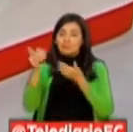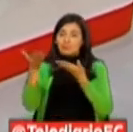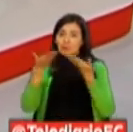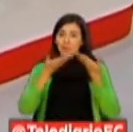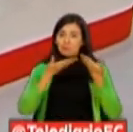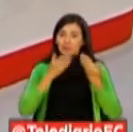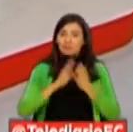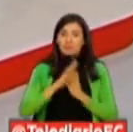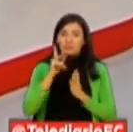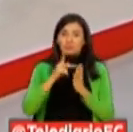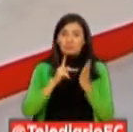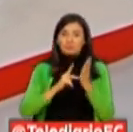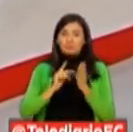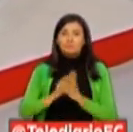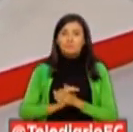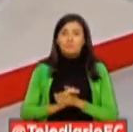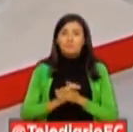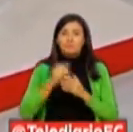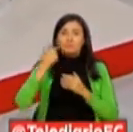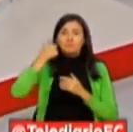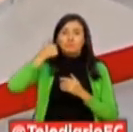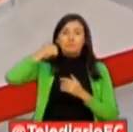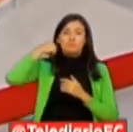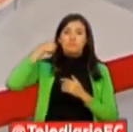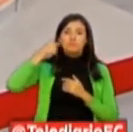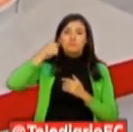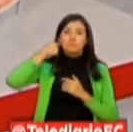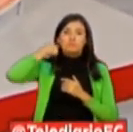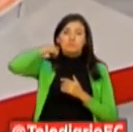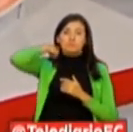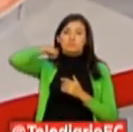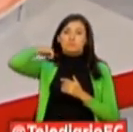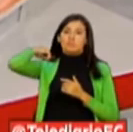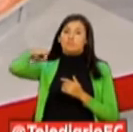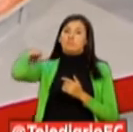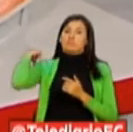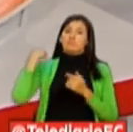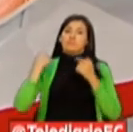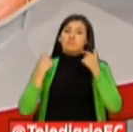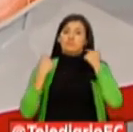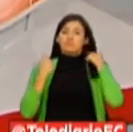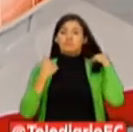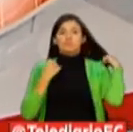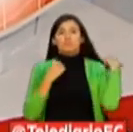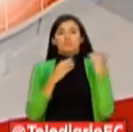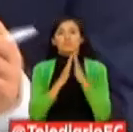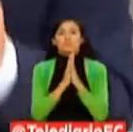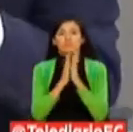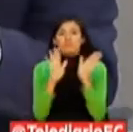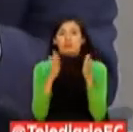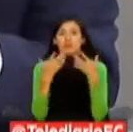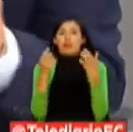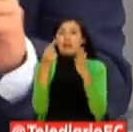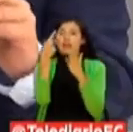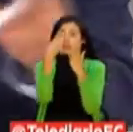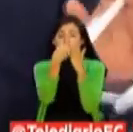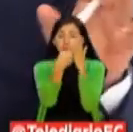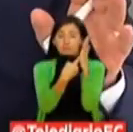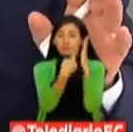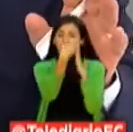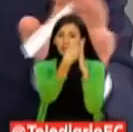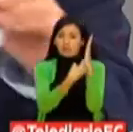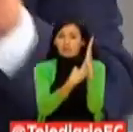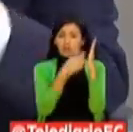este programa. No existe una receta original de la fanesca. Hay que saber, y todos lo sabemos, que cada fanesca